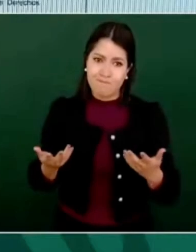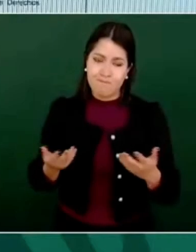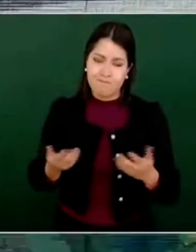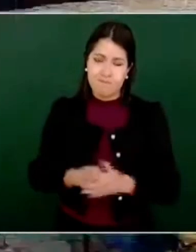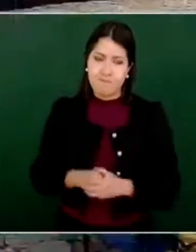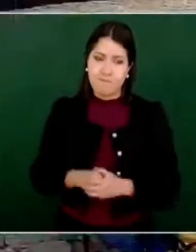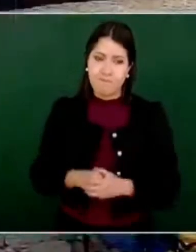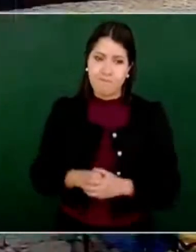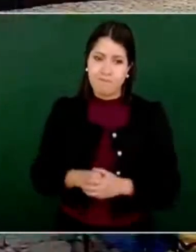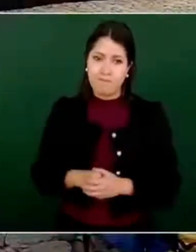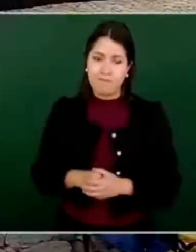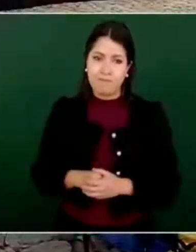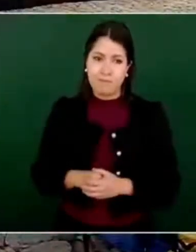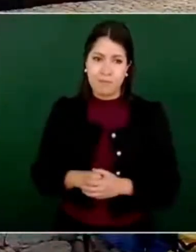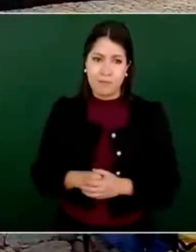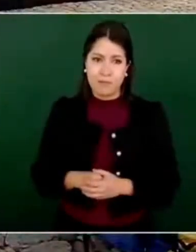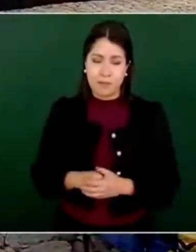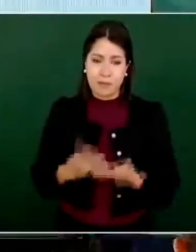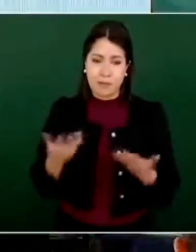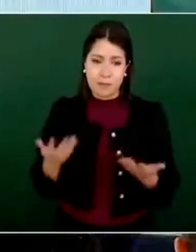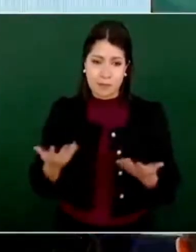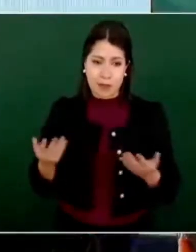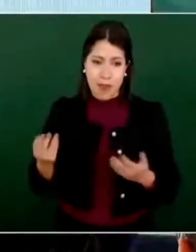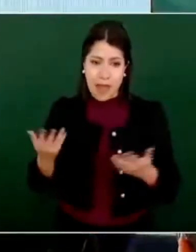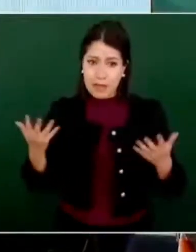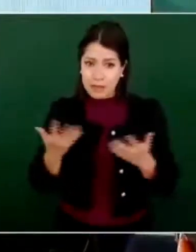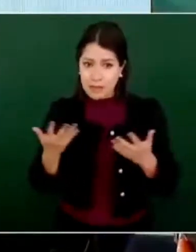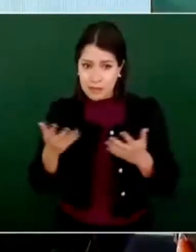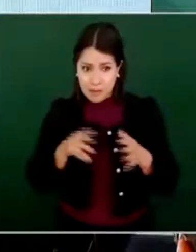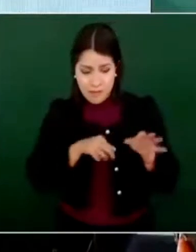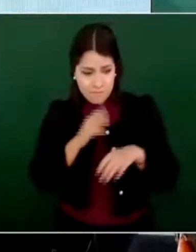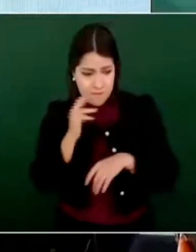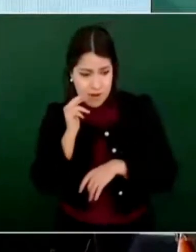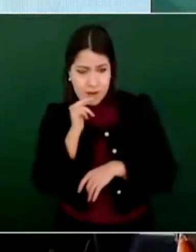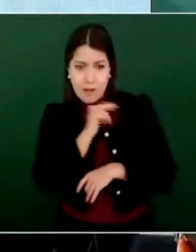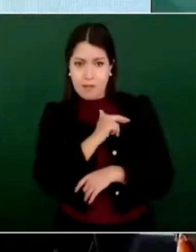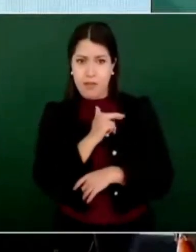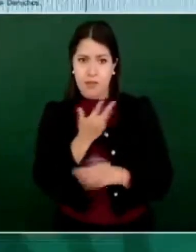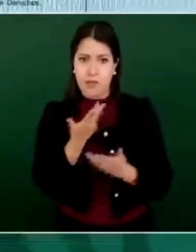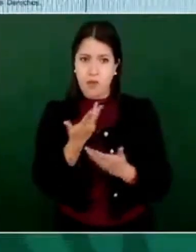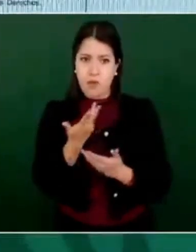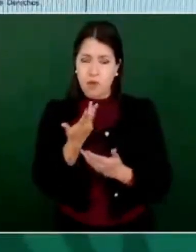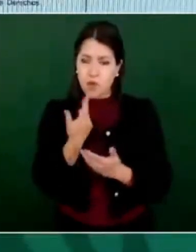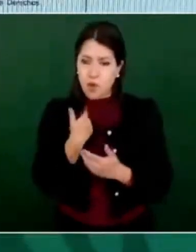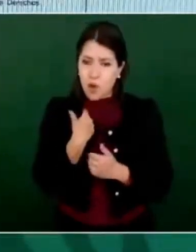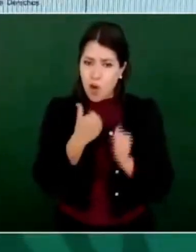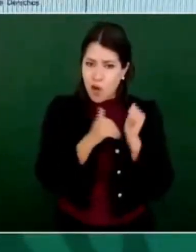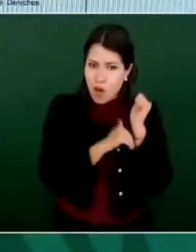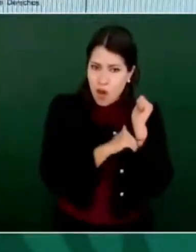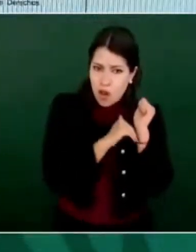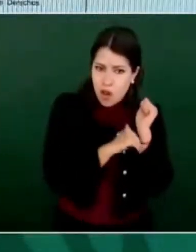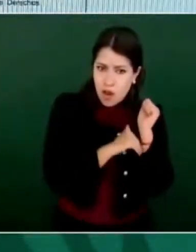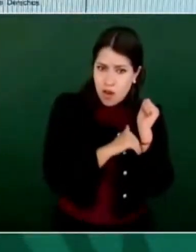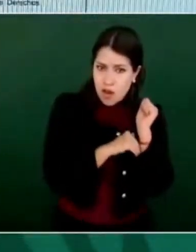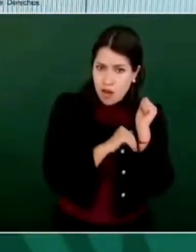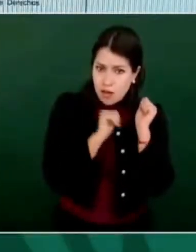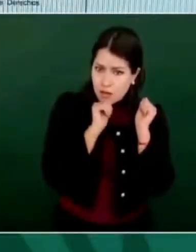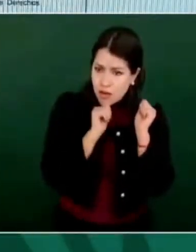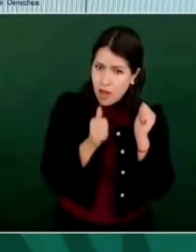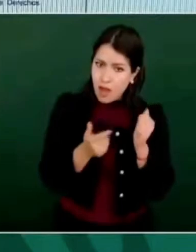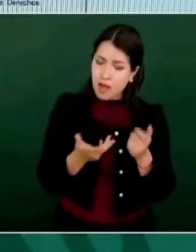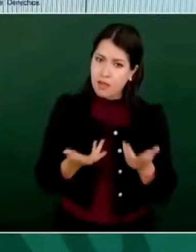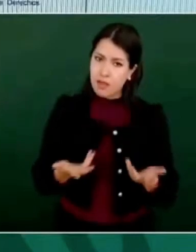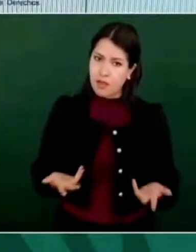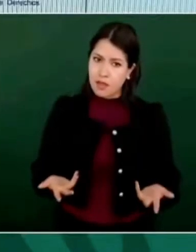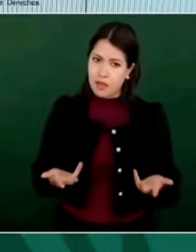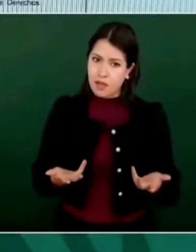¿sí?, actuado de inmediato, no ocultar nada, no hacer